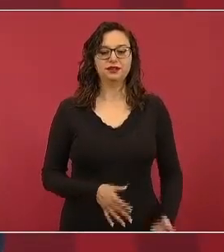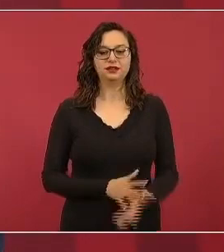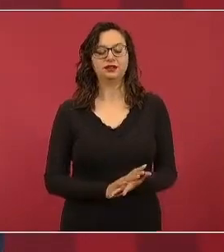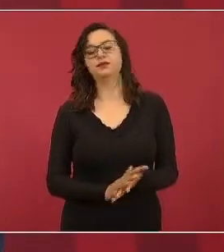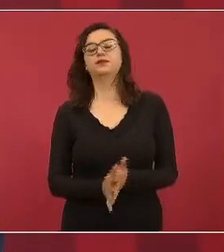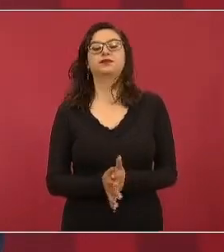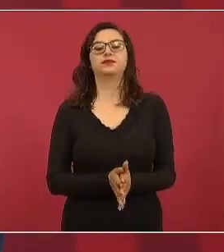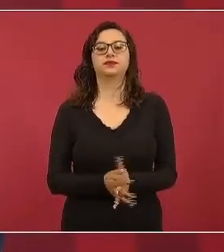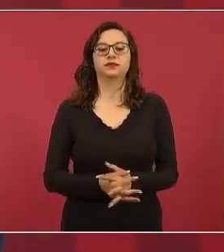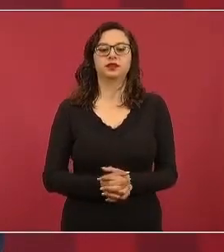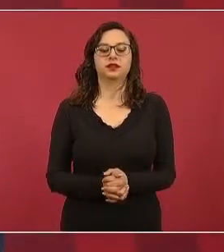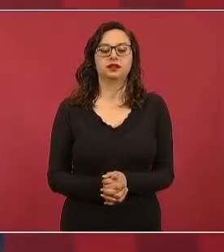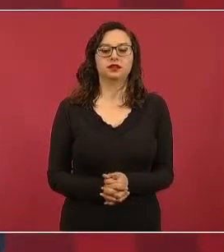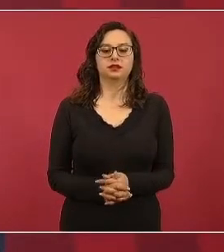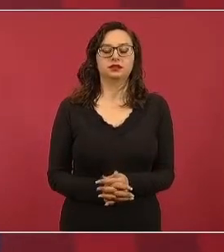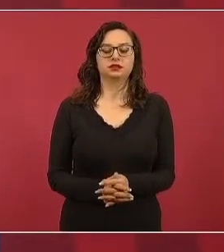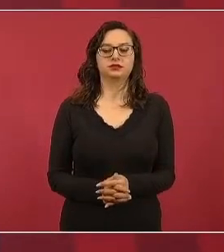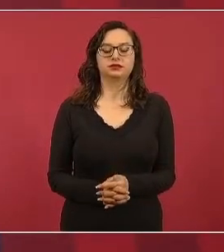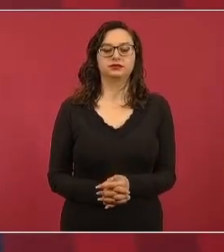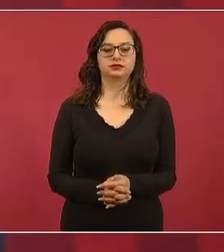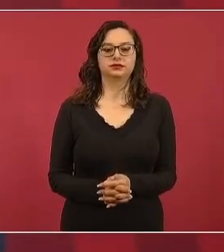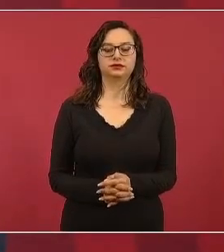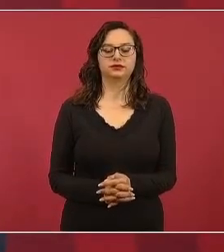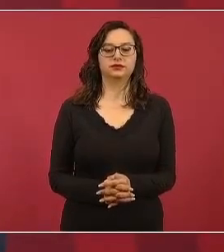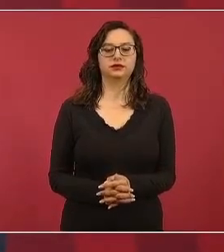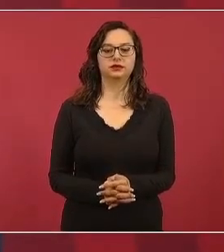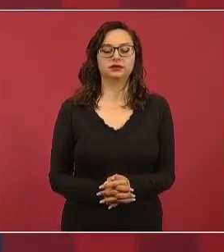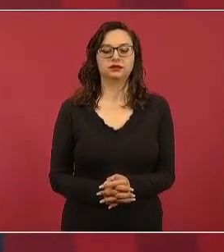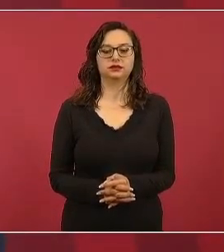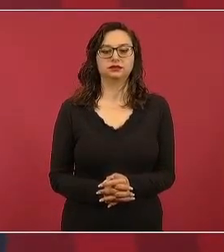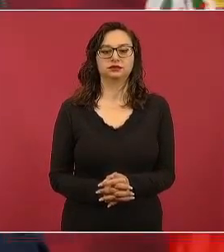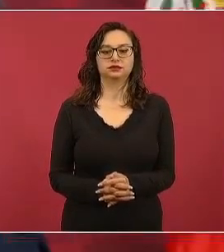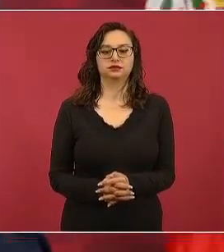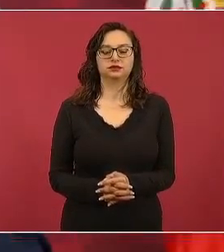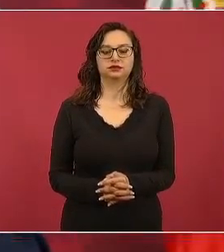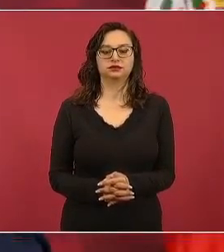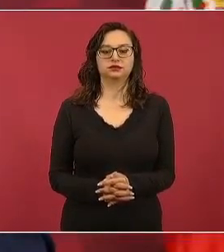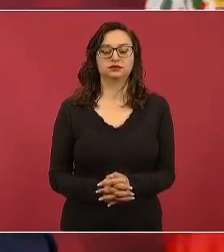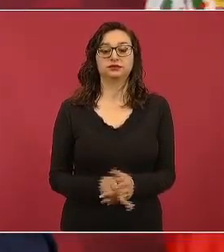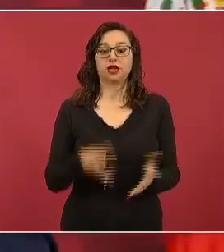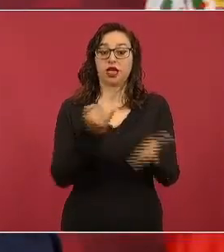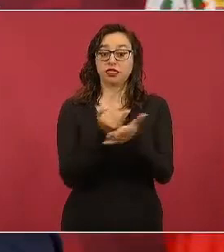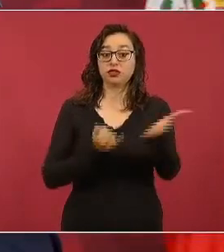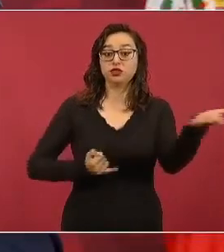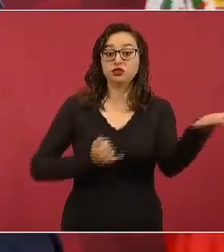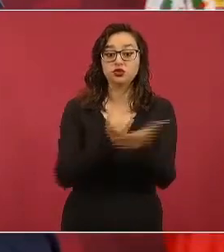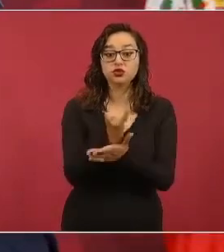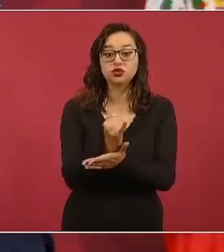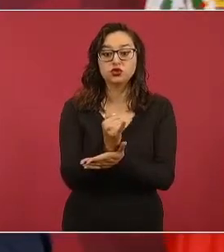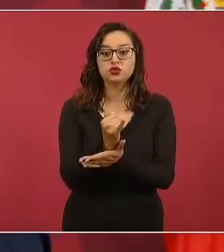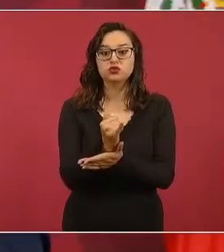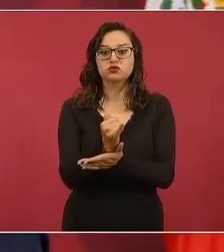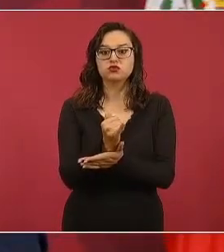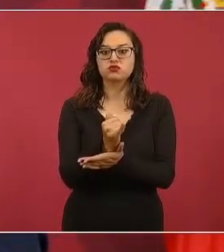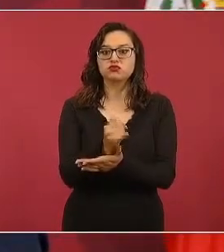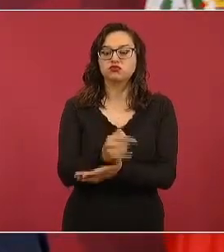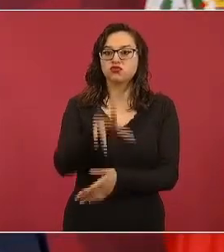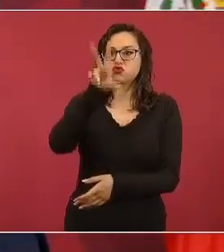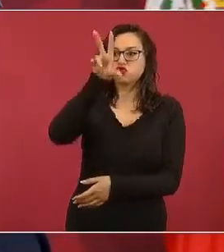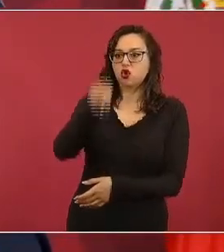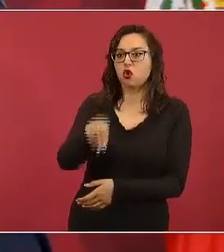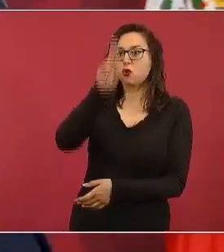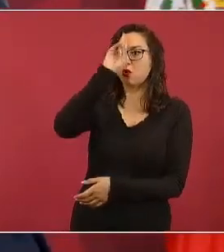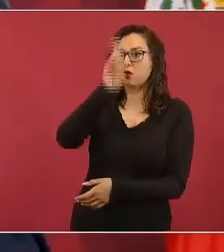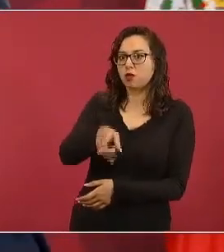una decisión tomada en cuanto a decir no se va a permitir